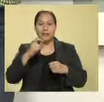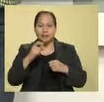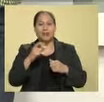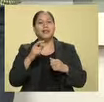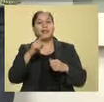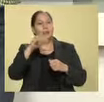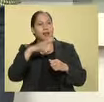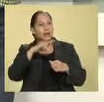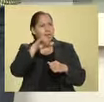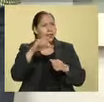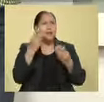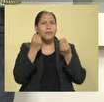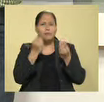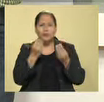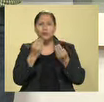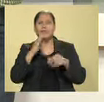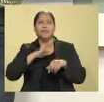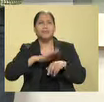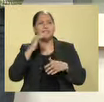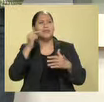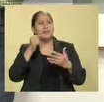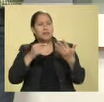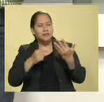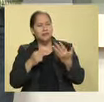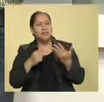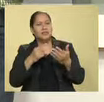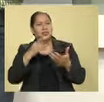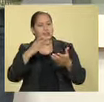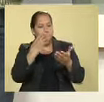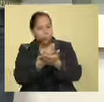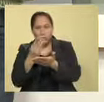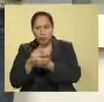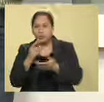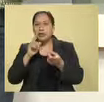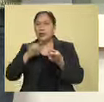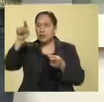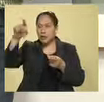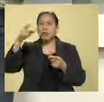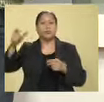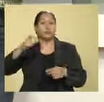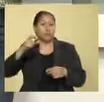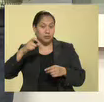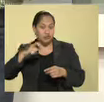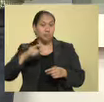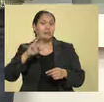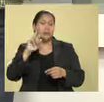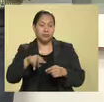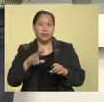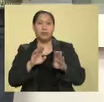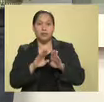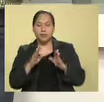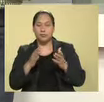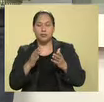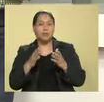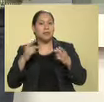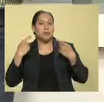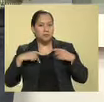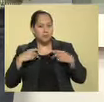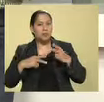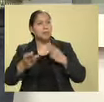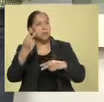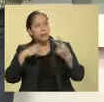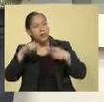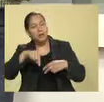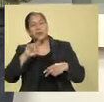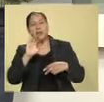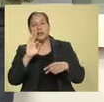que va a haber muchísima más, digamos, infraestructura en Xochimilco, sí. Porque de verdad que así ya... La gente viene aquí